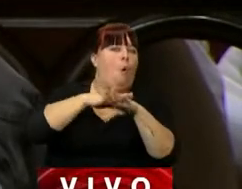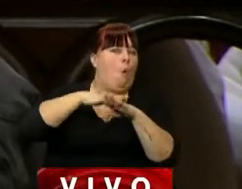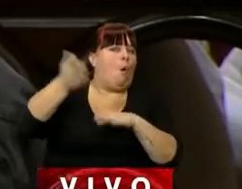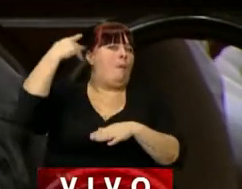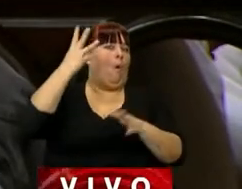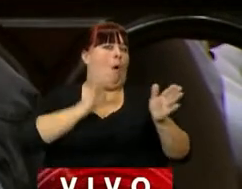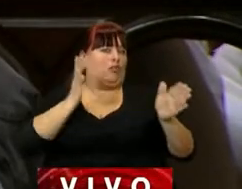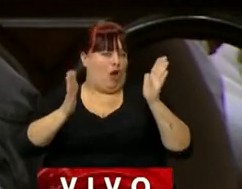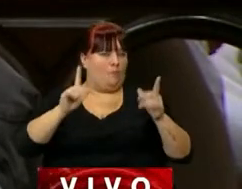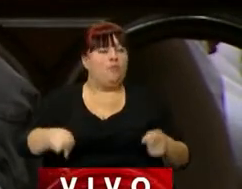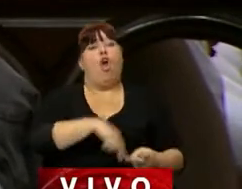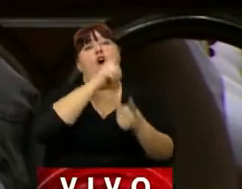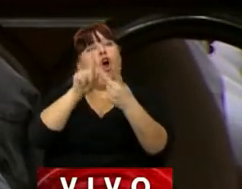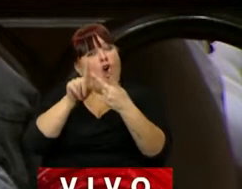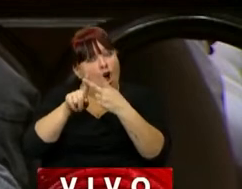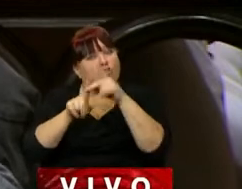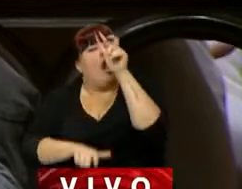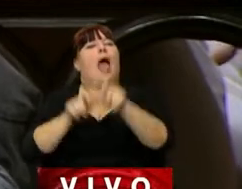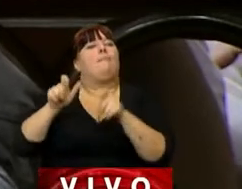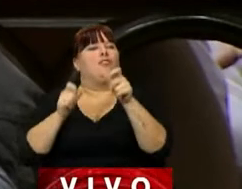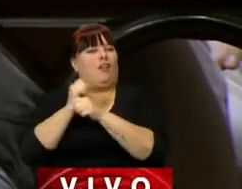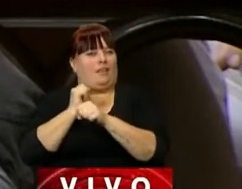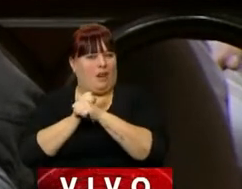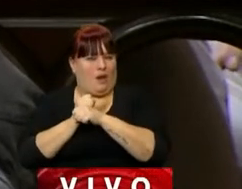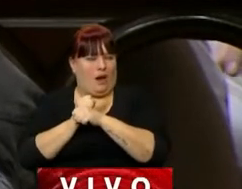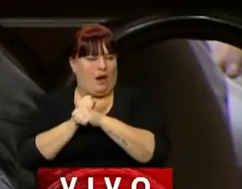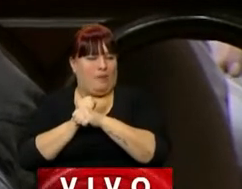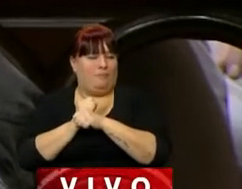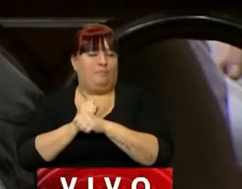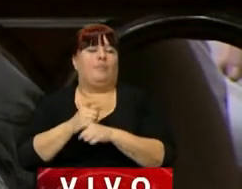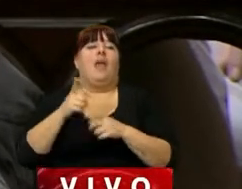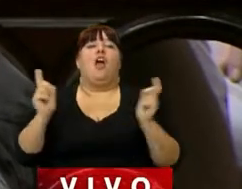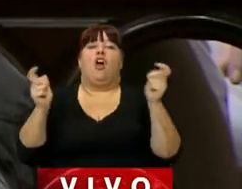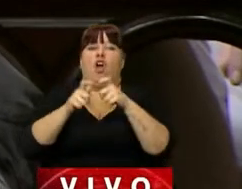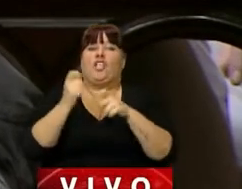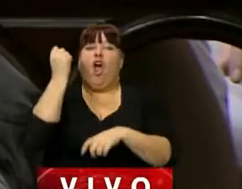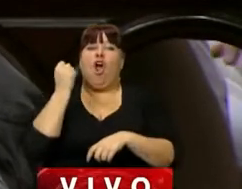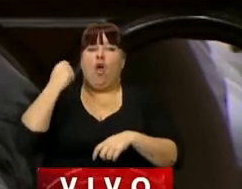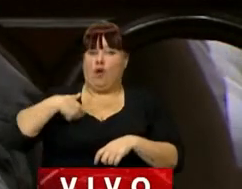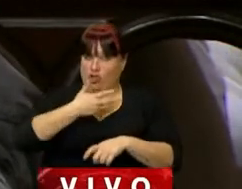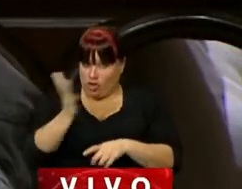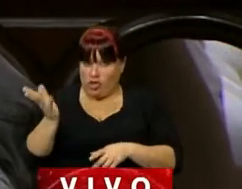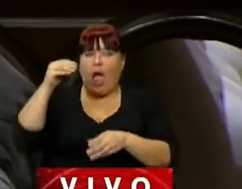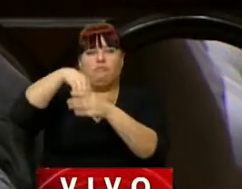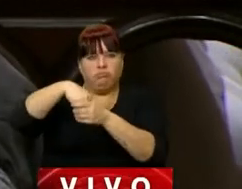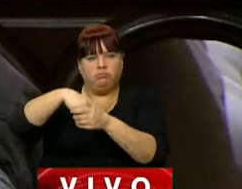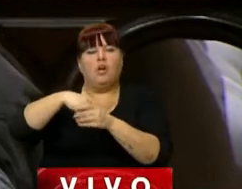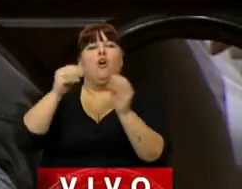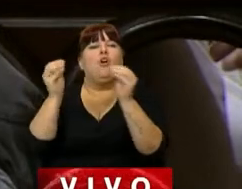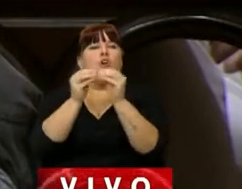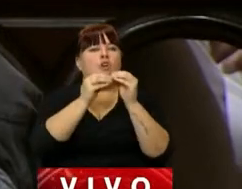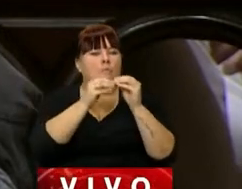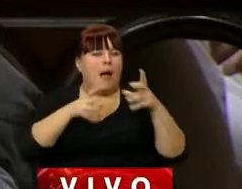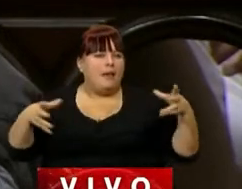otro sujeto social fueron los trabajadores. En el Consejo Económico y Social participan los